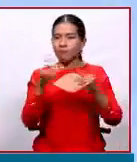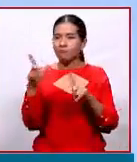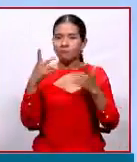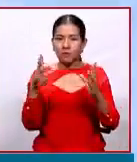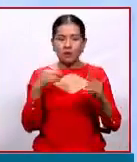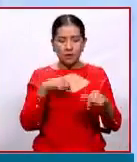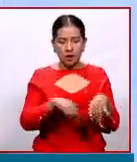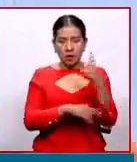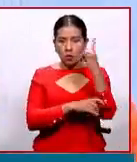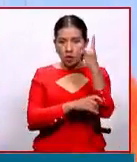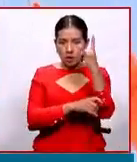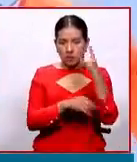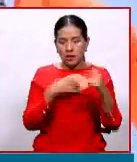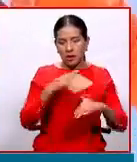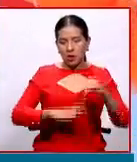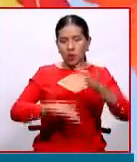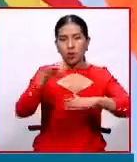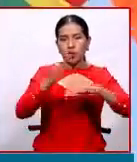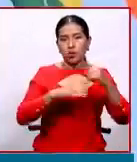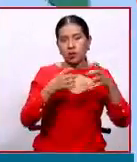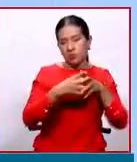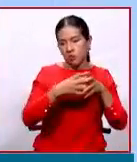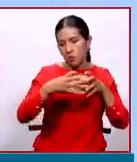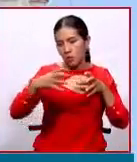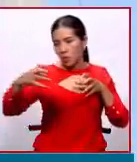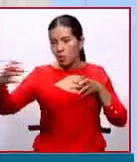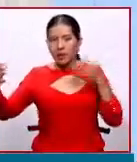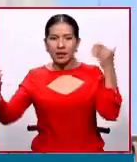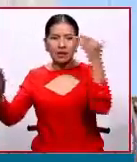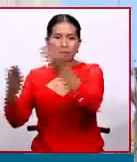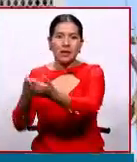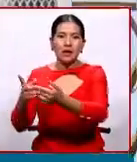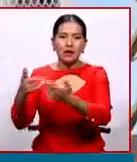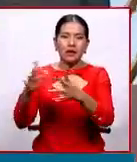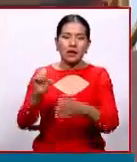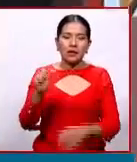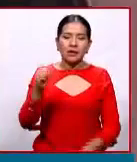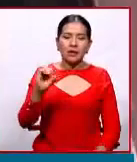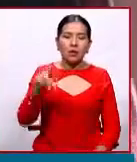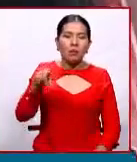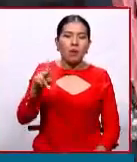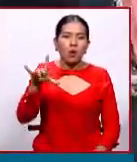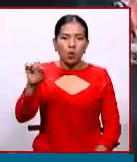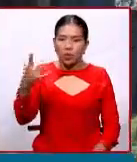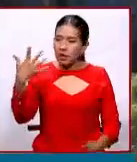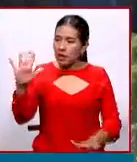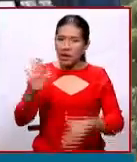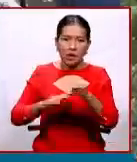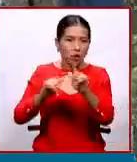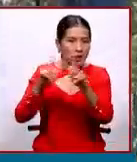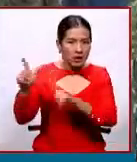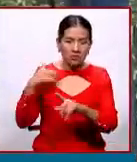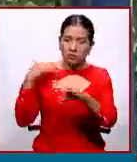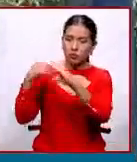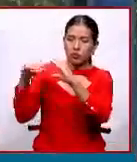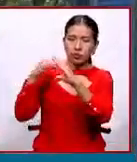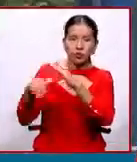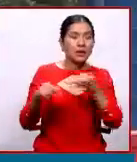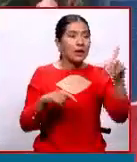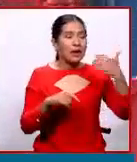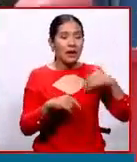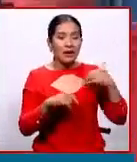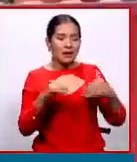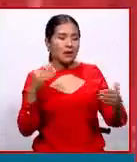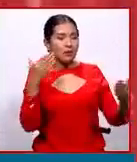llegar desde Bolivia hasta Sao Paulo o hasta Buenos Aires está construida, ya se ha invertido en todo esto.